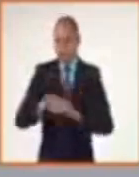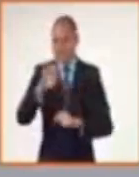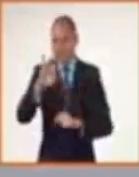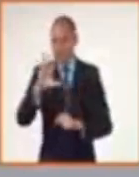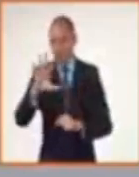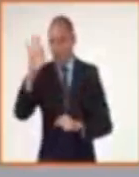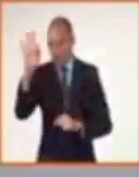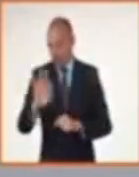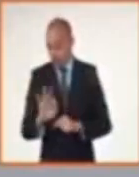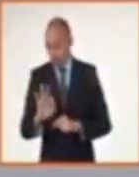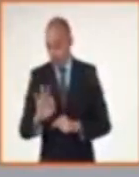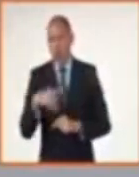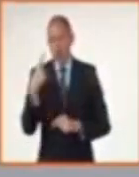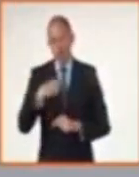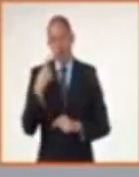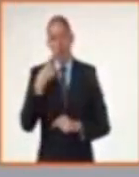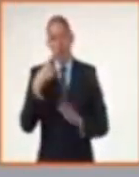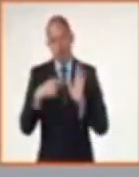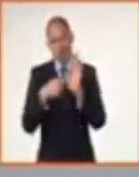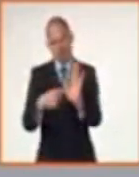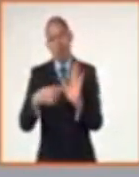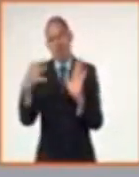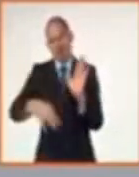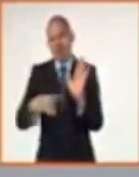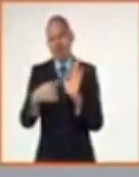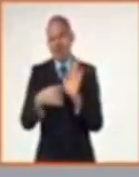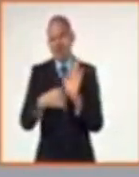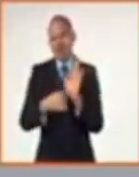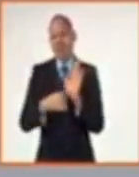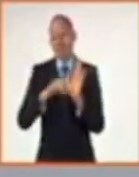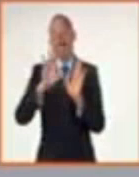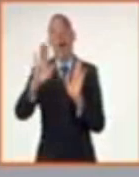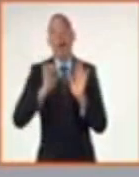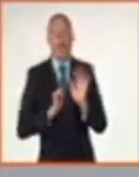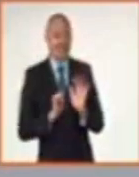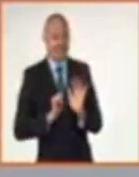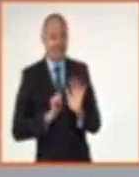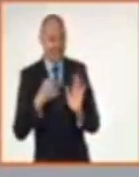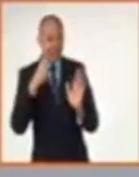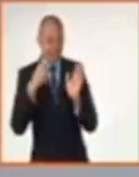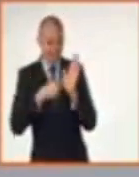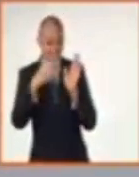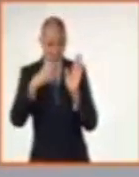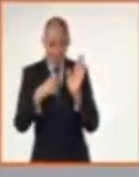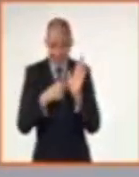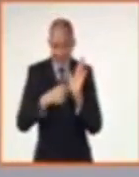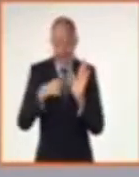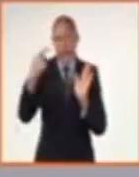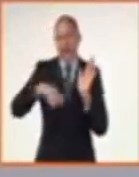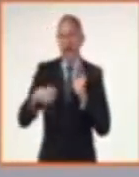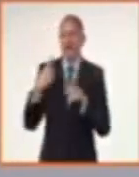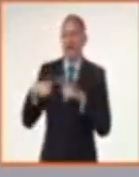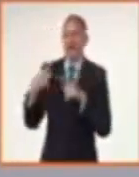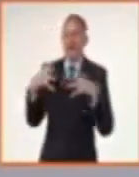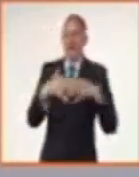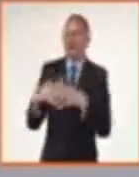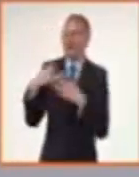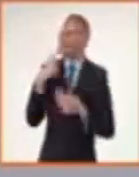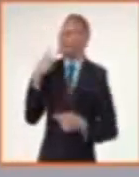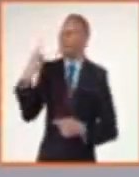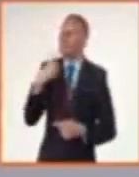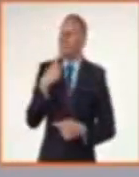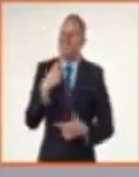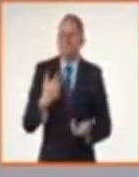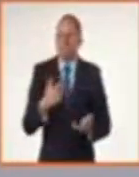contexto complejo que estamos escribiendo, hoy había titulares de algunos medios anticubanos de América Latina, de Estados Unidos y tal. Uno de